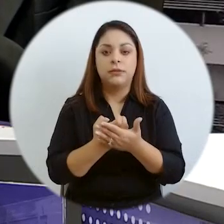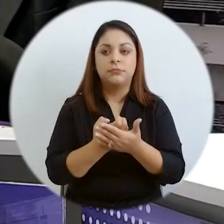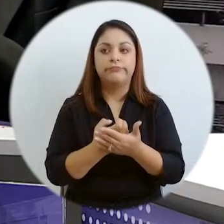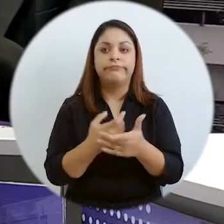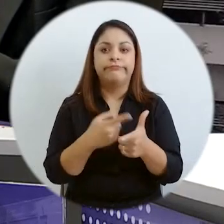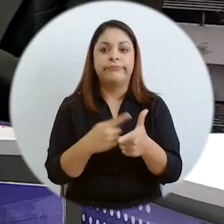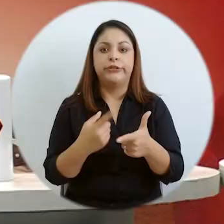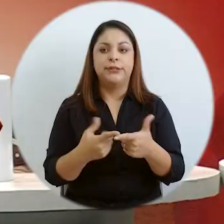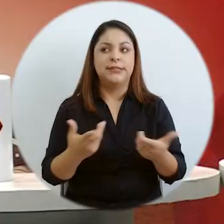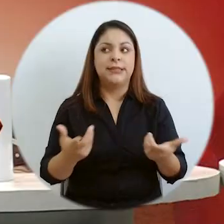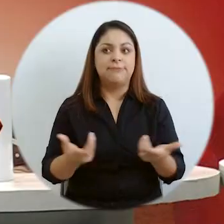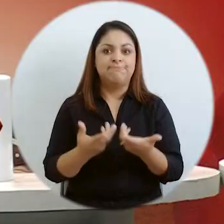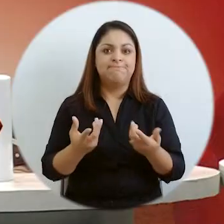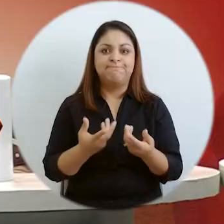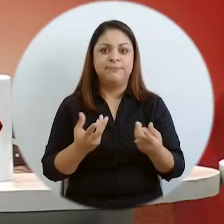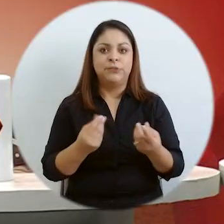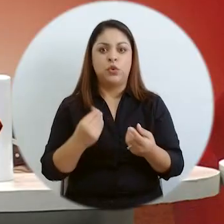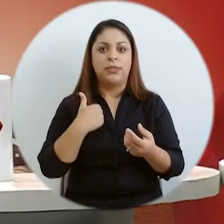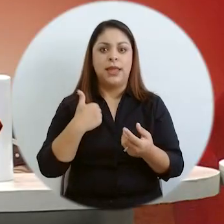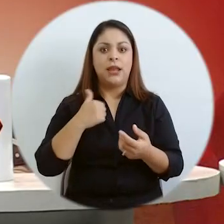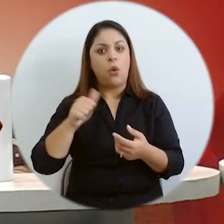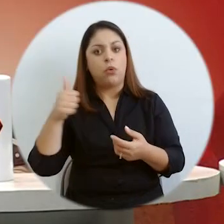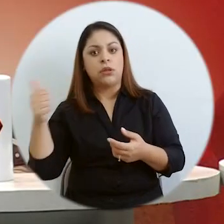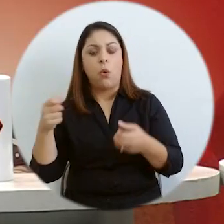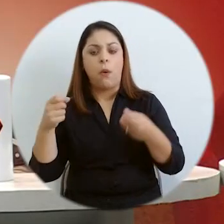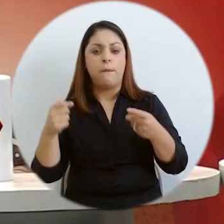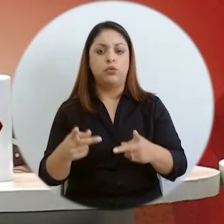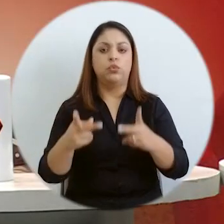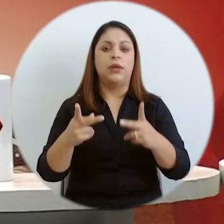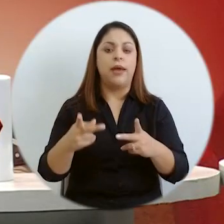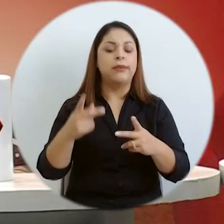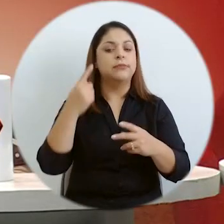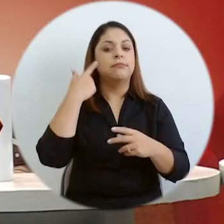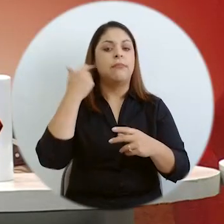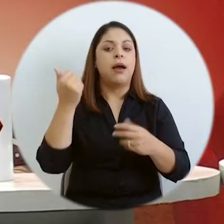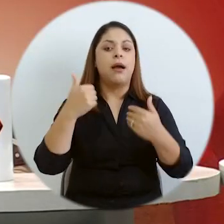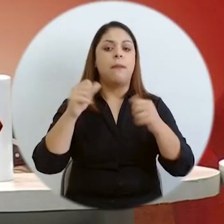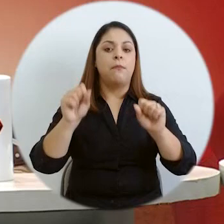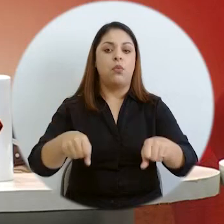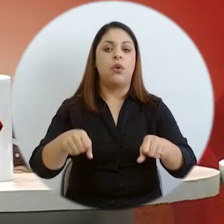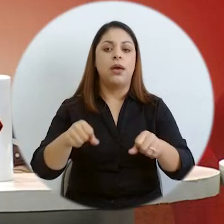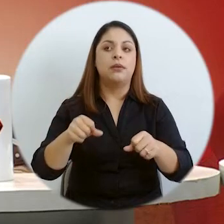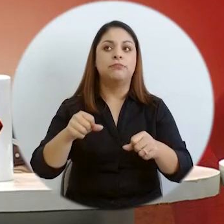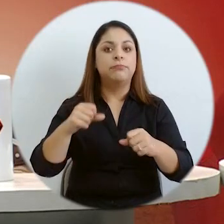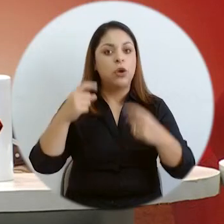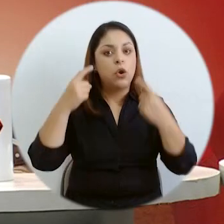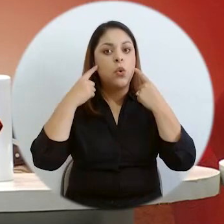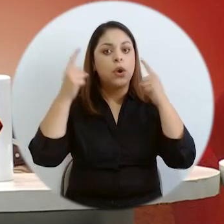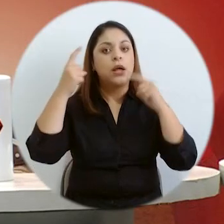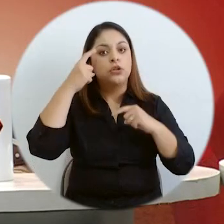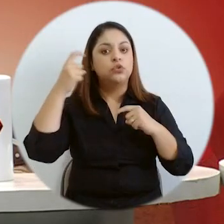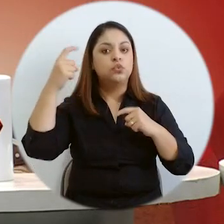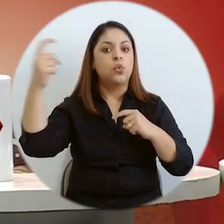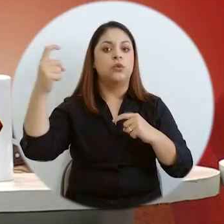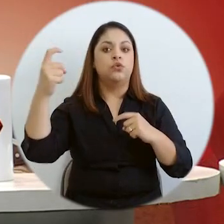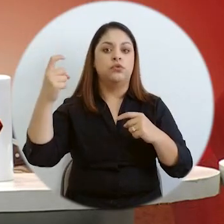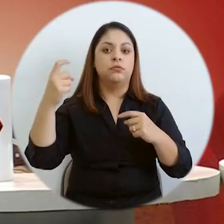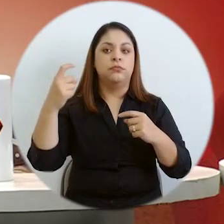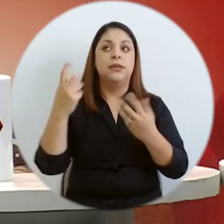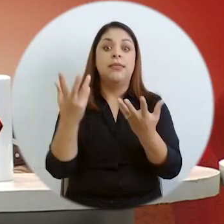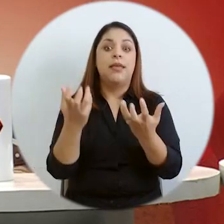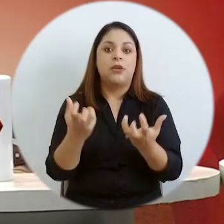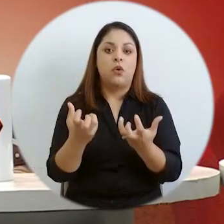económicas, básicamente no tienen otras oportunidades más para poder alcanzar sus sueños y